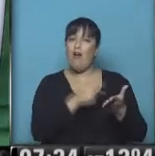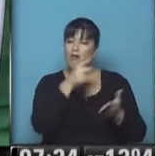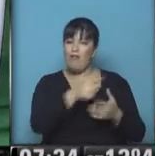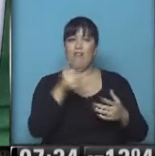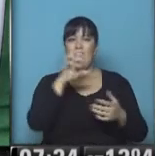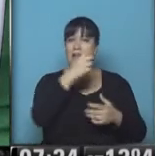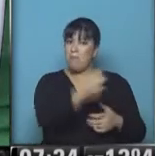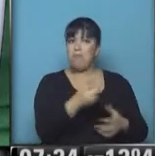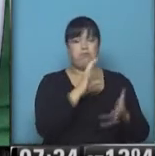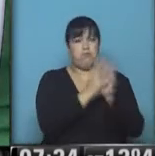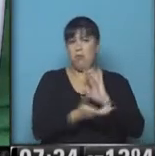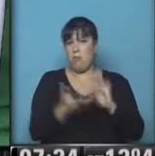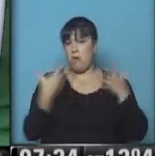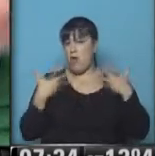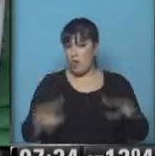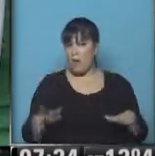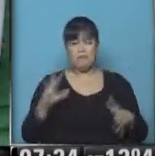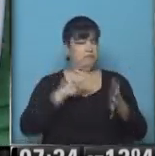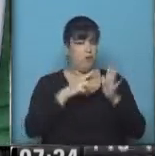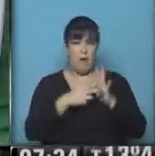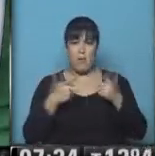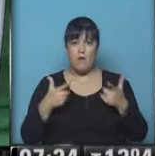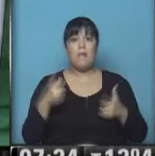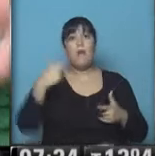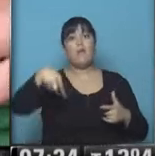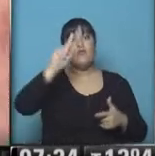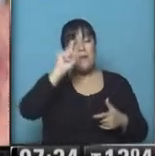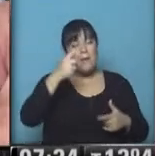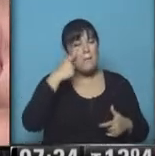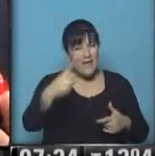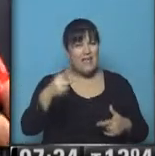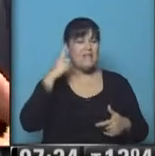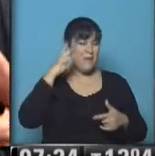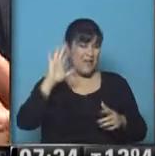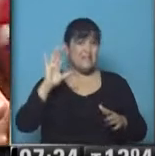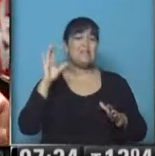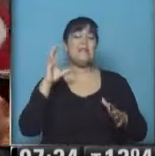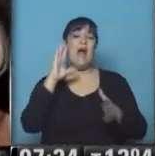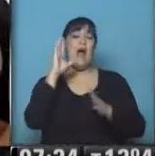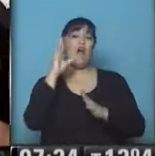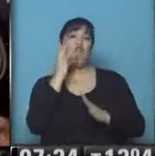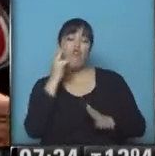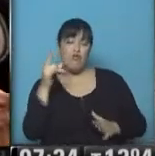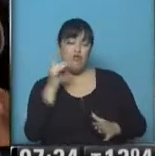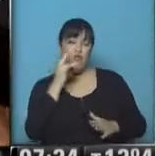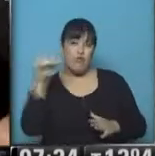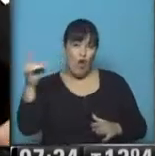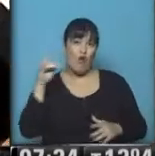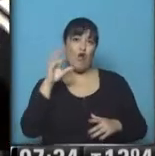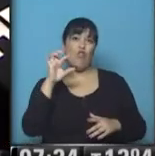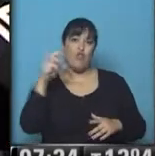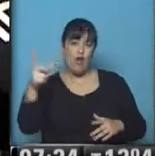sigue desarrollando normalmente usted considera que el blue está sobrevaluado sí por supuesto si no dejar